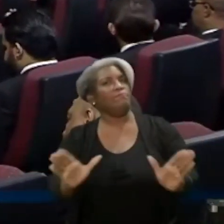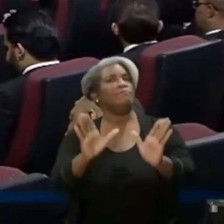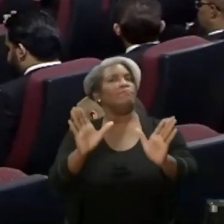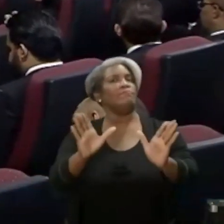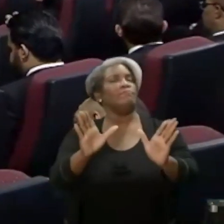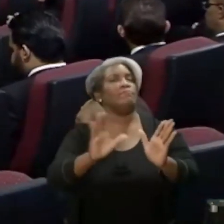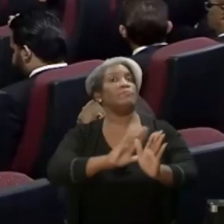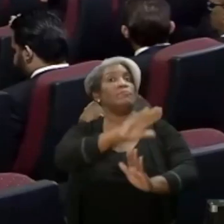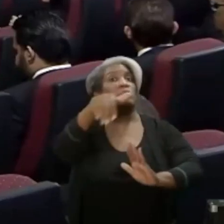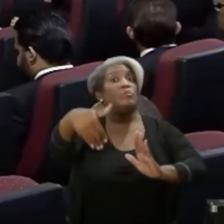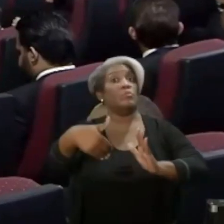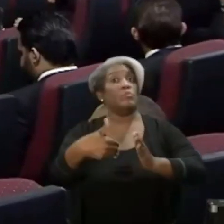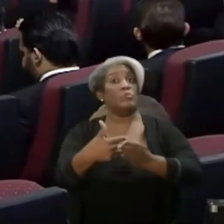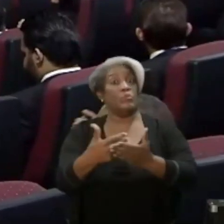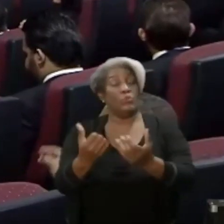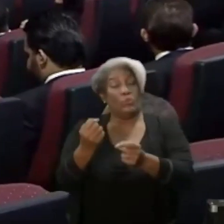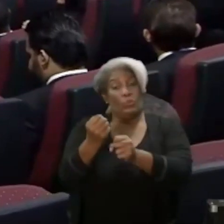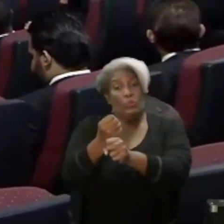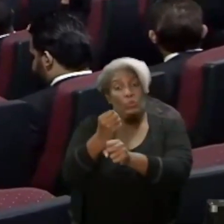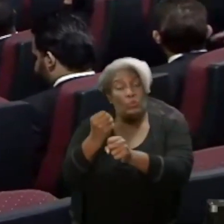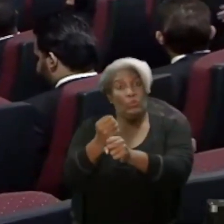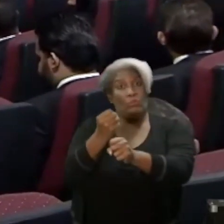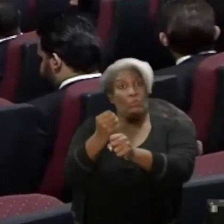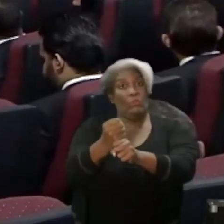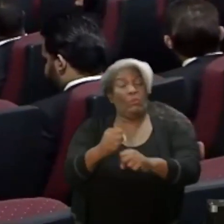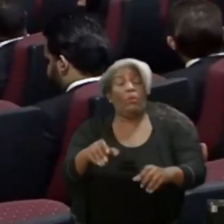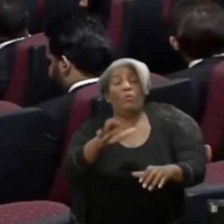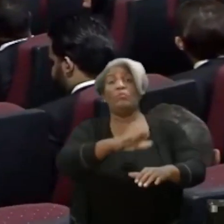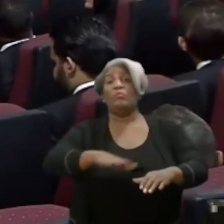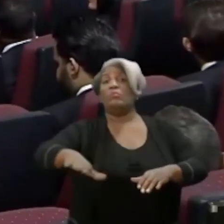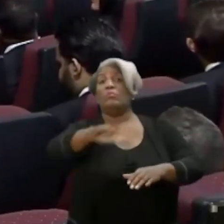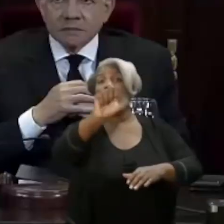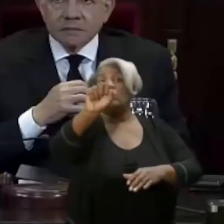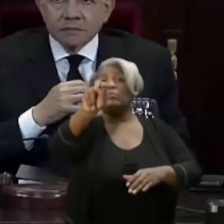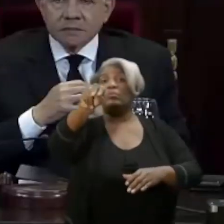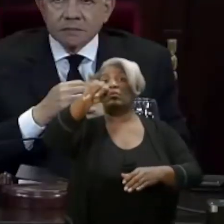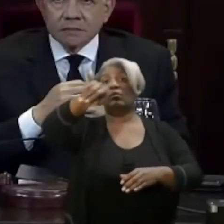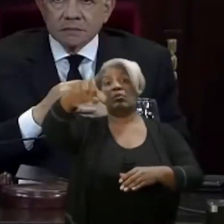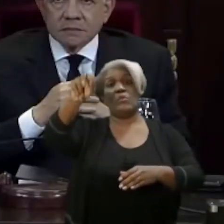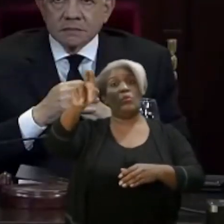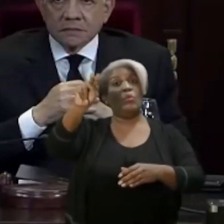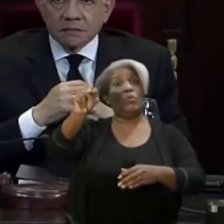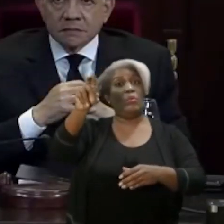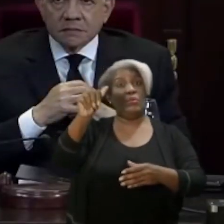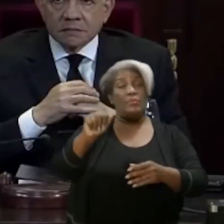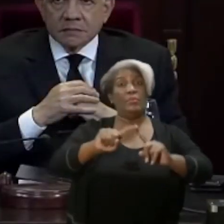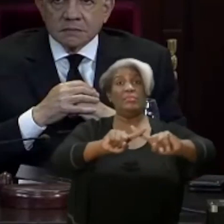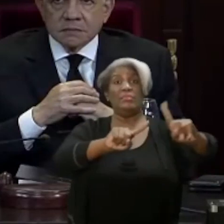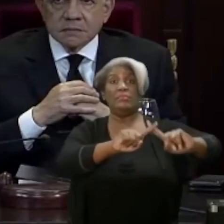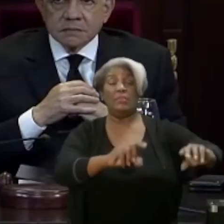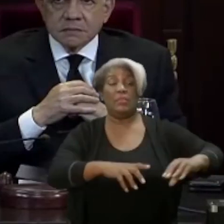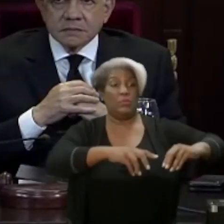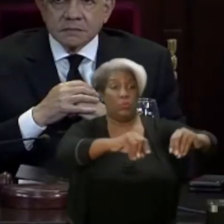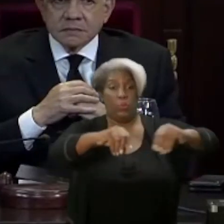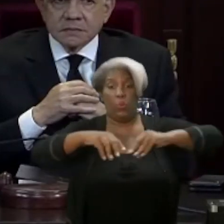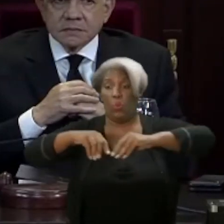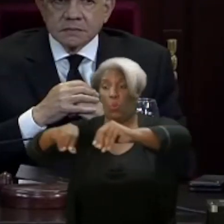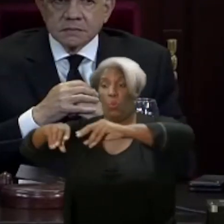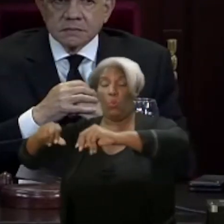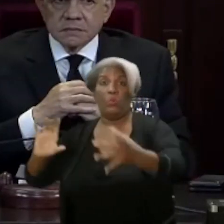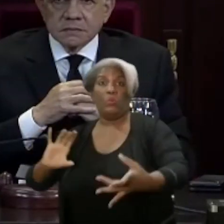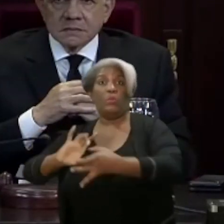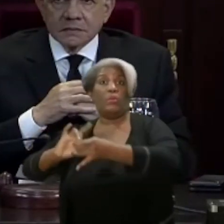la matriz productiva de la economía de San Juan de la Maguana mediante la diversificación de cultivos y el